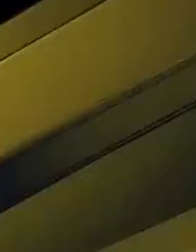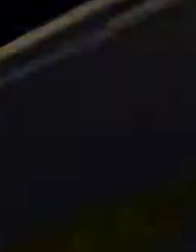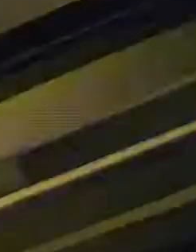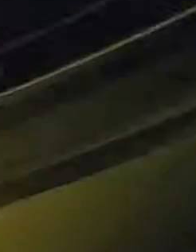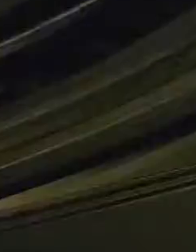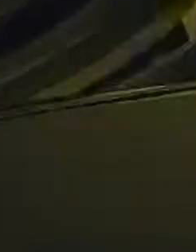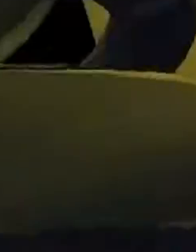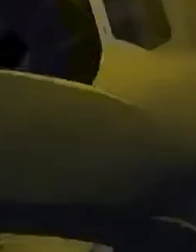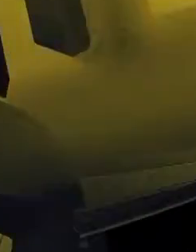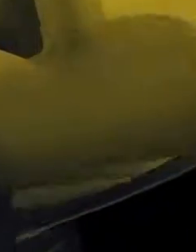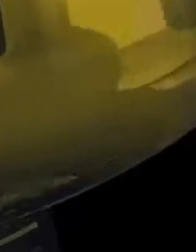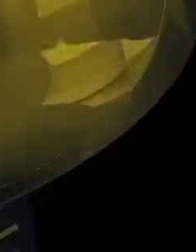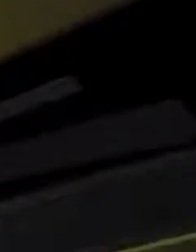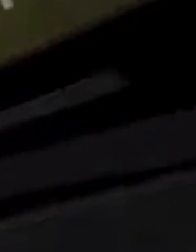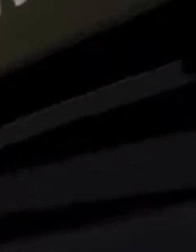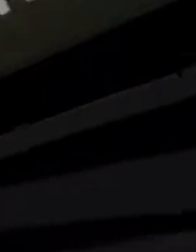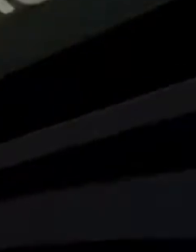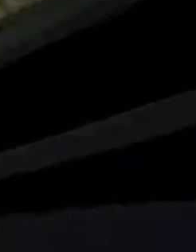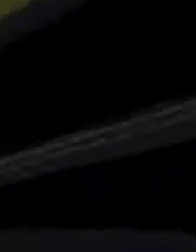Música